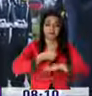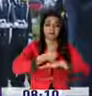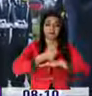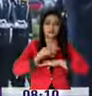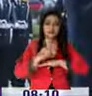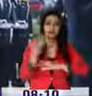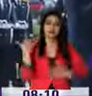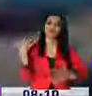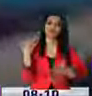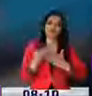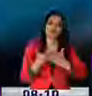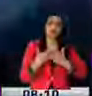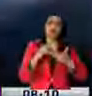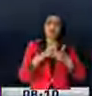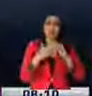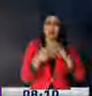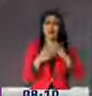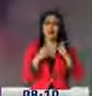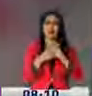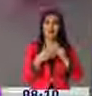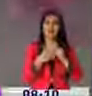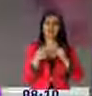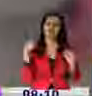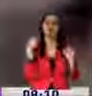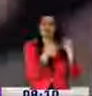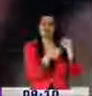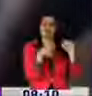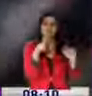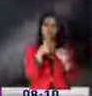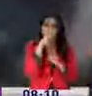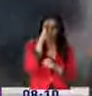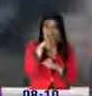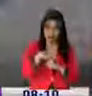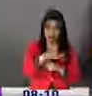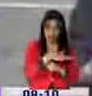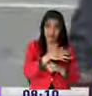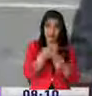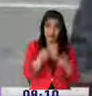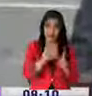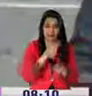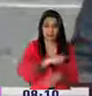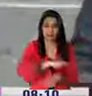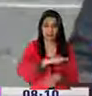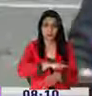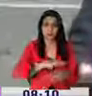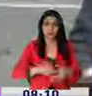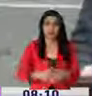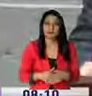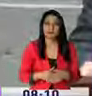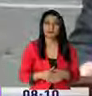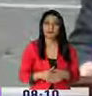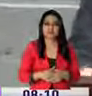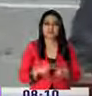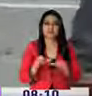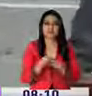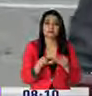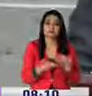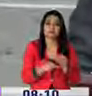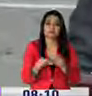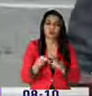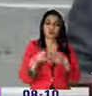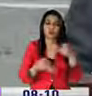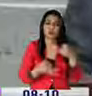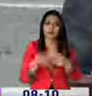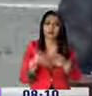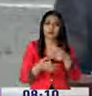últimos incidentes de agresión en los que se vieron involucrados miembros de la institución. Dispuesto que la asesoría jurídica de la Secretaría esté